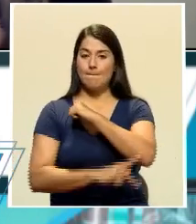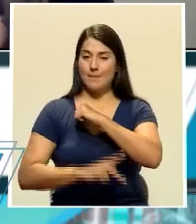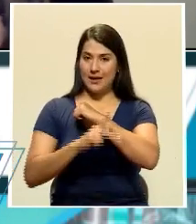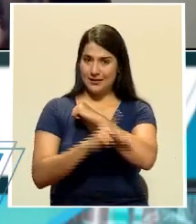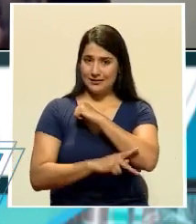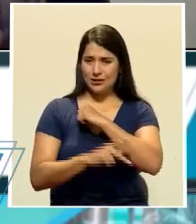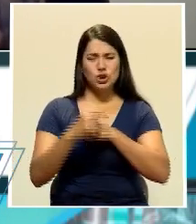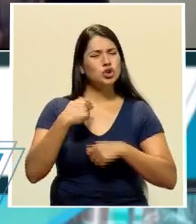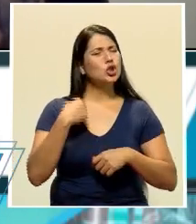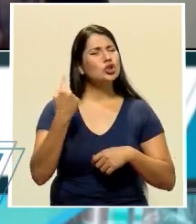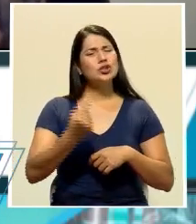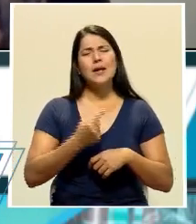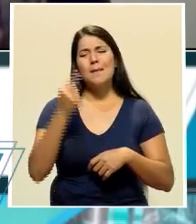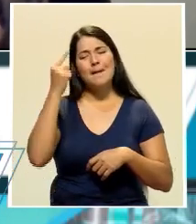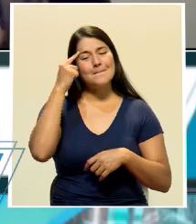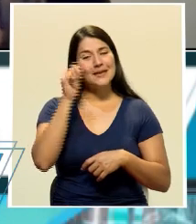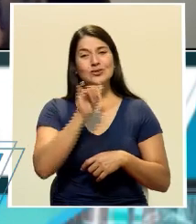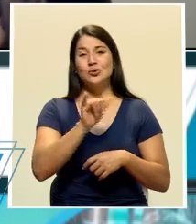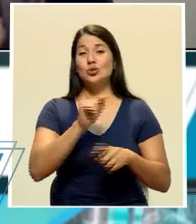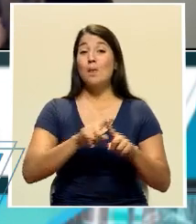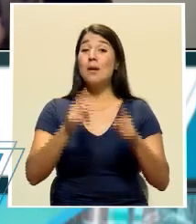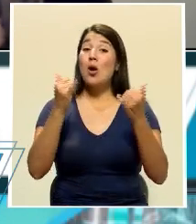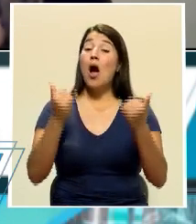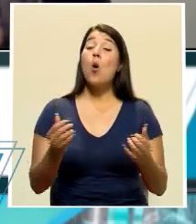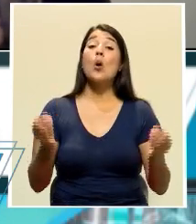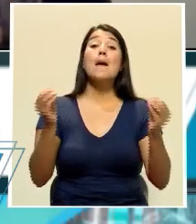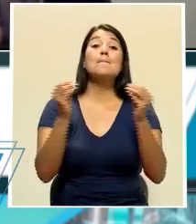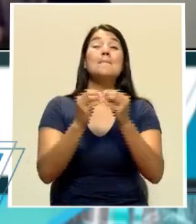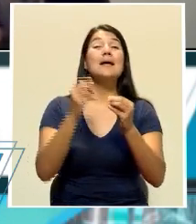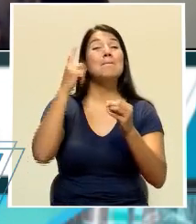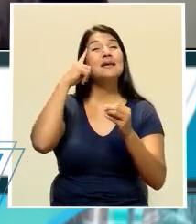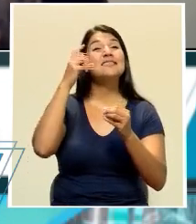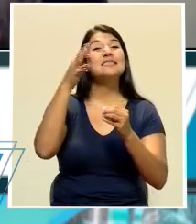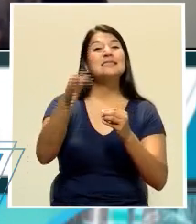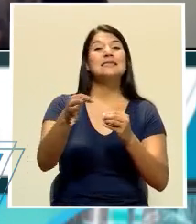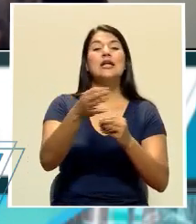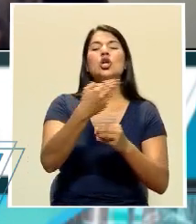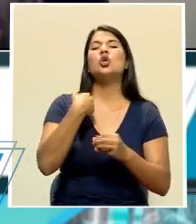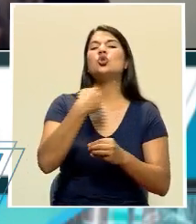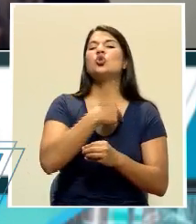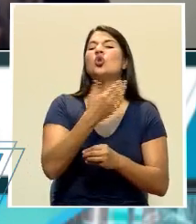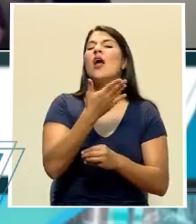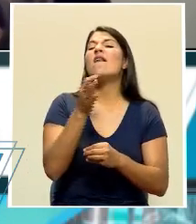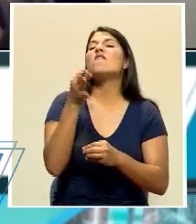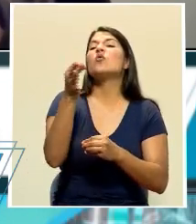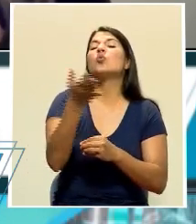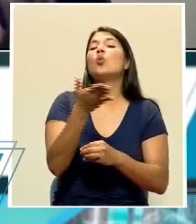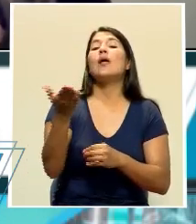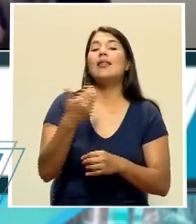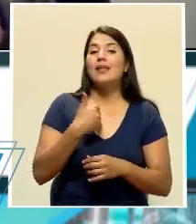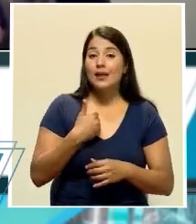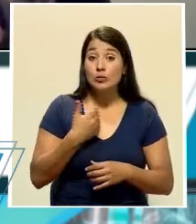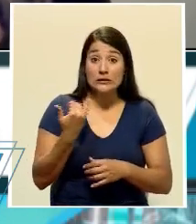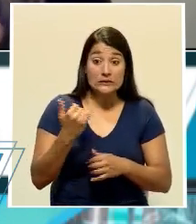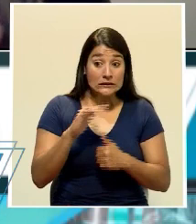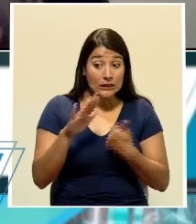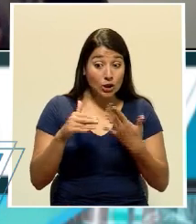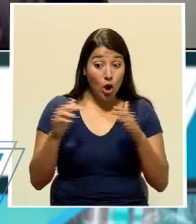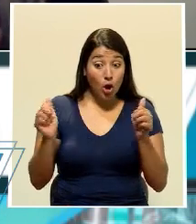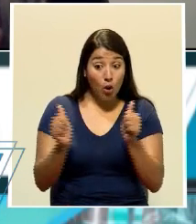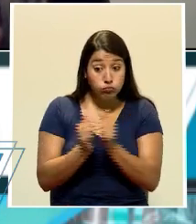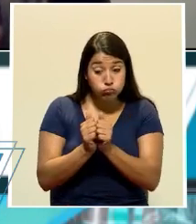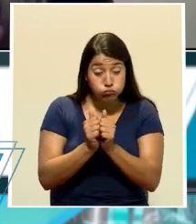ello, pero hoy con más razón pienso en el día después. ¿Qué es lo que vamos a tener si luchamos todos y